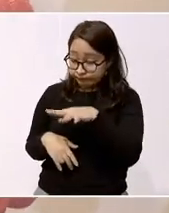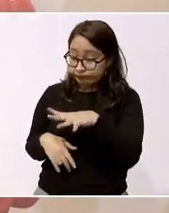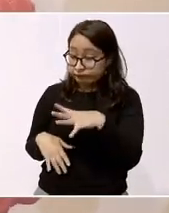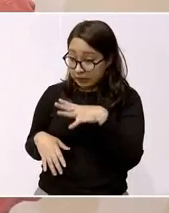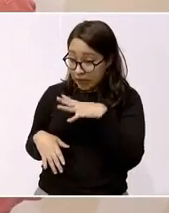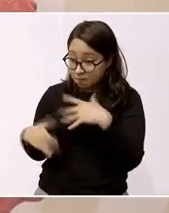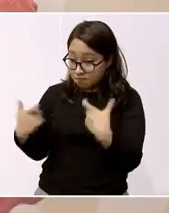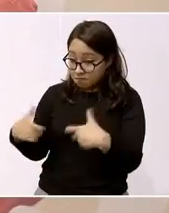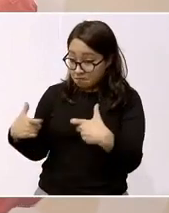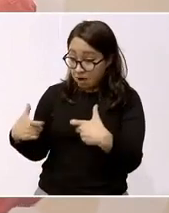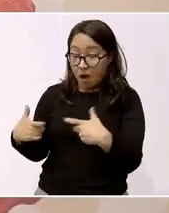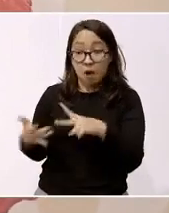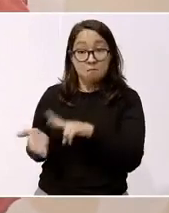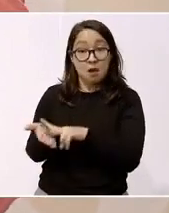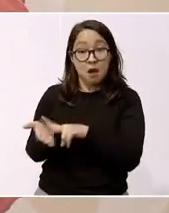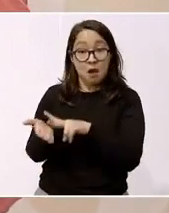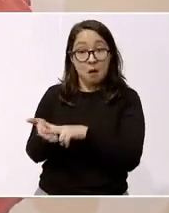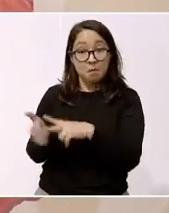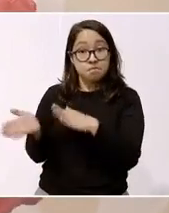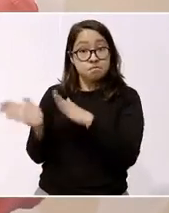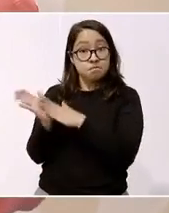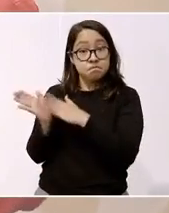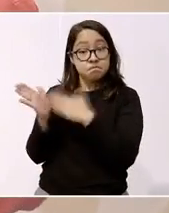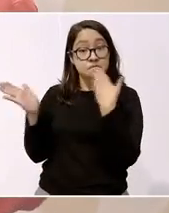Sin embargo, abajo,